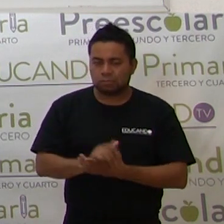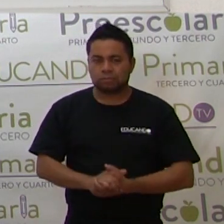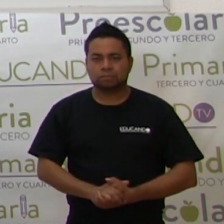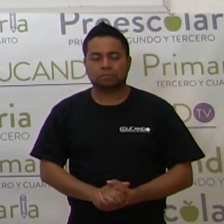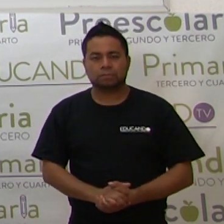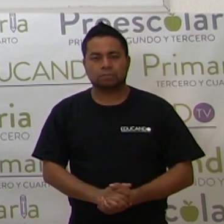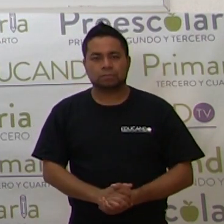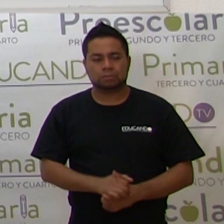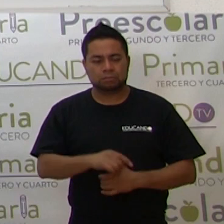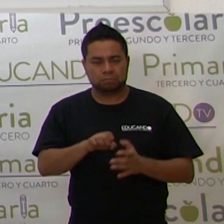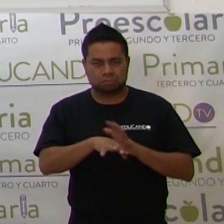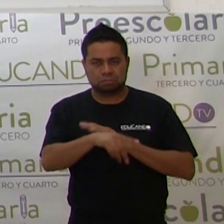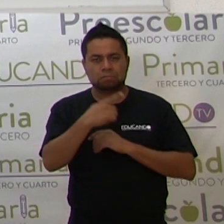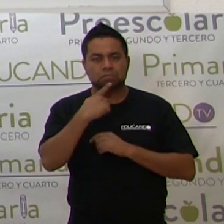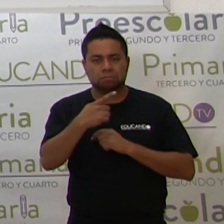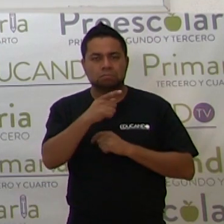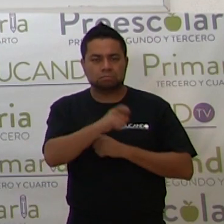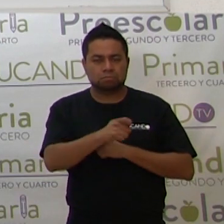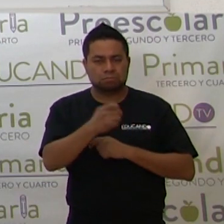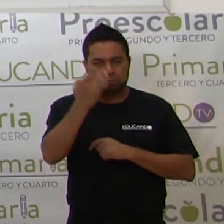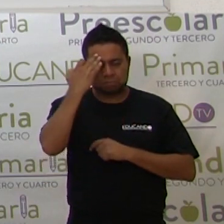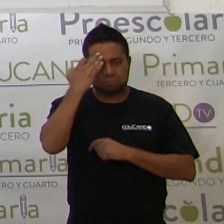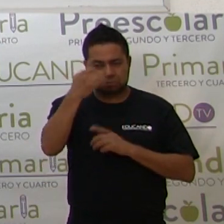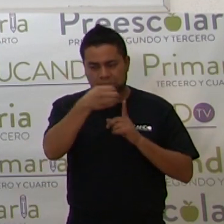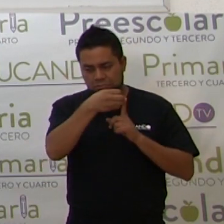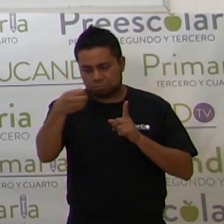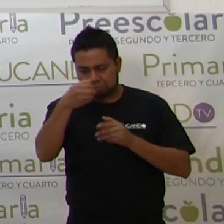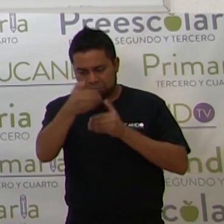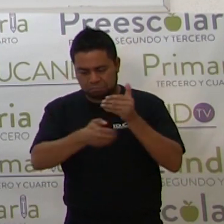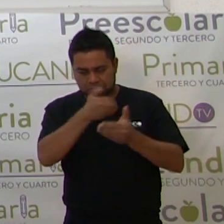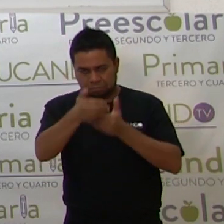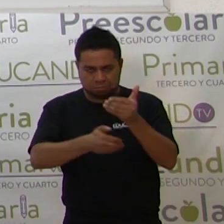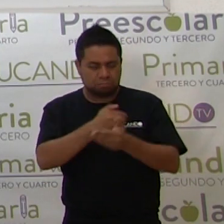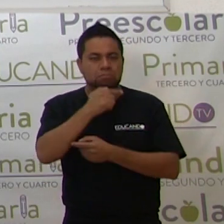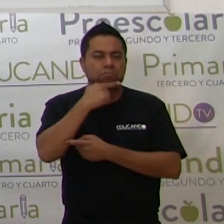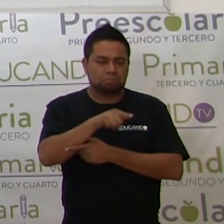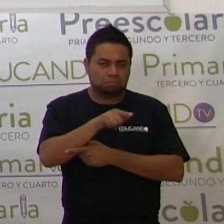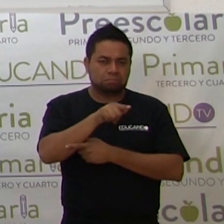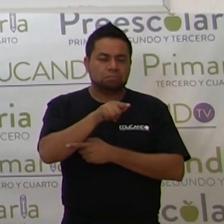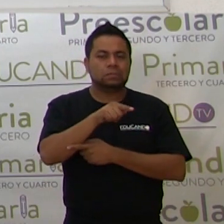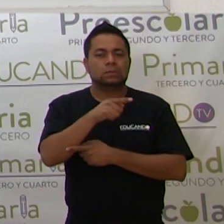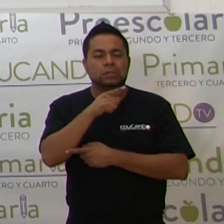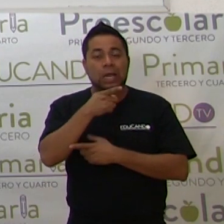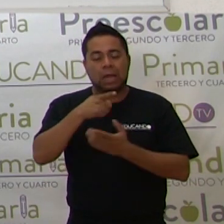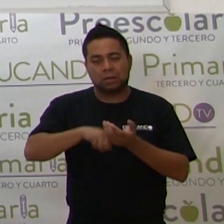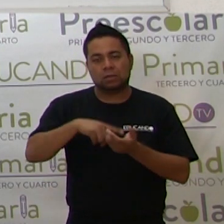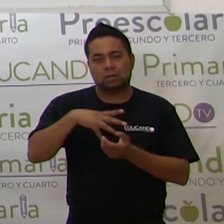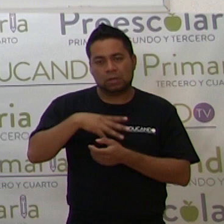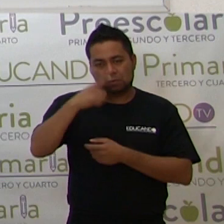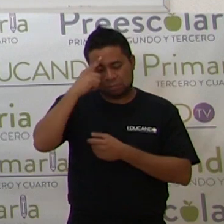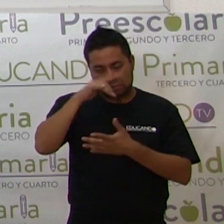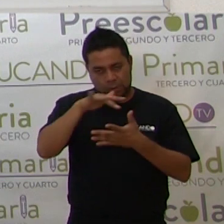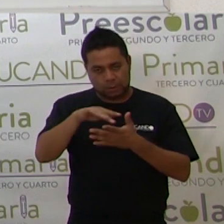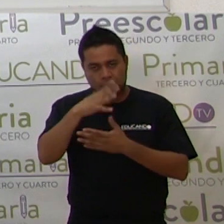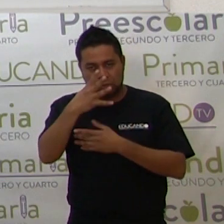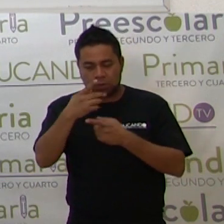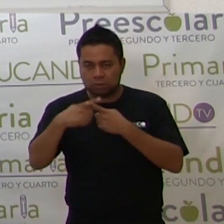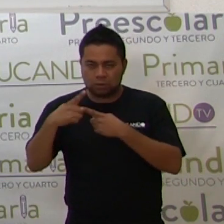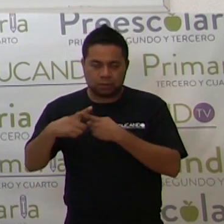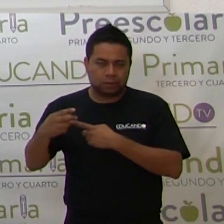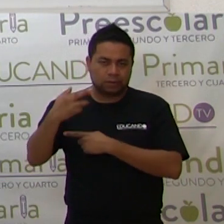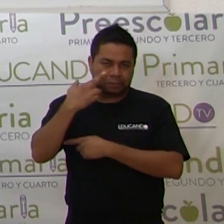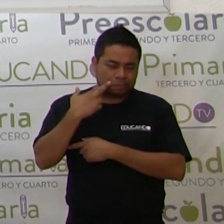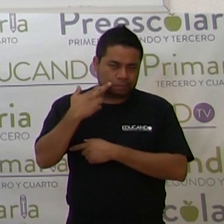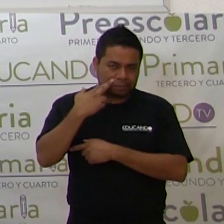Cuando nos habla del orden cronológico y al momento de saber que el texto nos va a hablar de lo que son los 4 ratones o nos